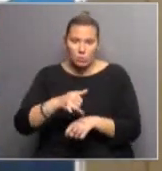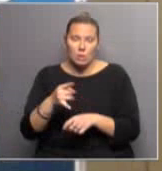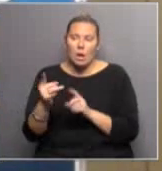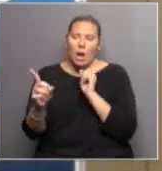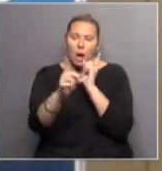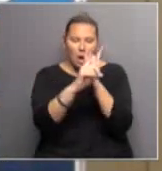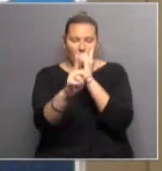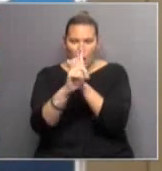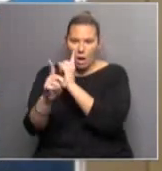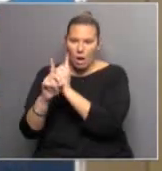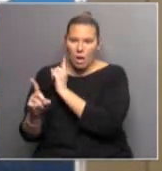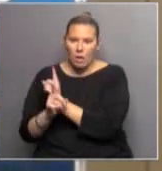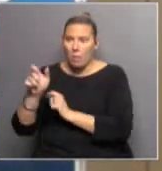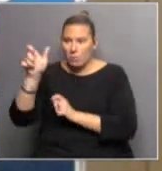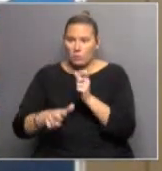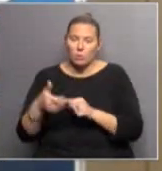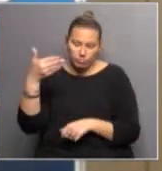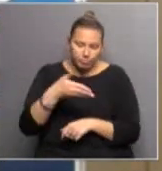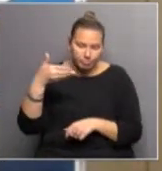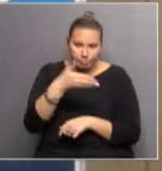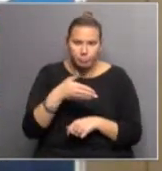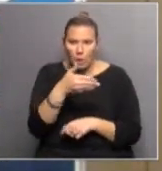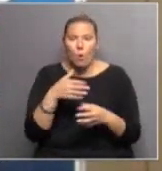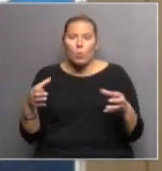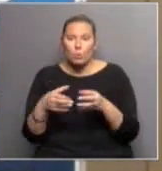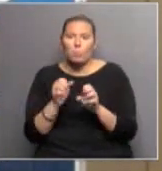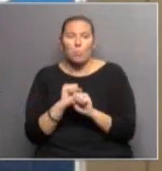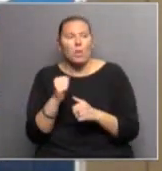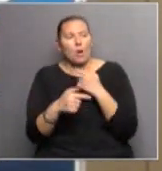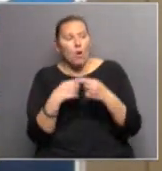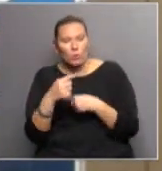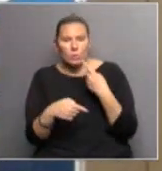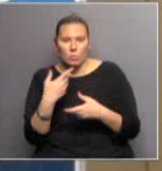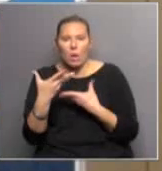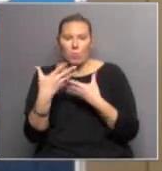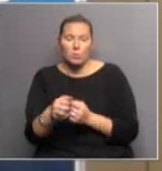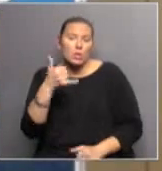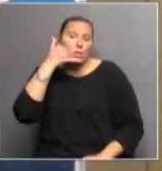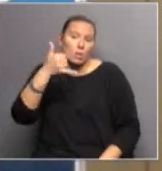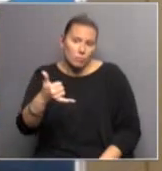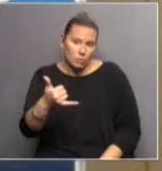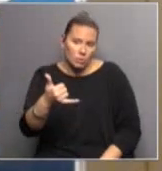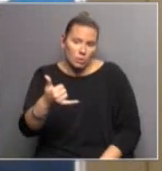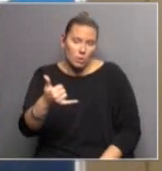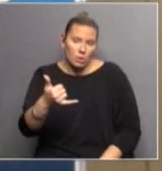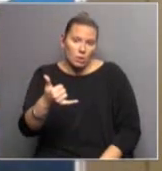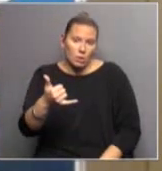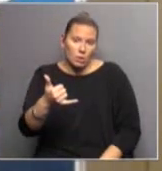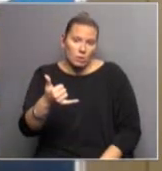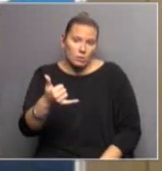personalizado a todos los varones que venían asistiendo a los grupos como para poder sostenerlos, por lo menos telefónicamente, como para que no